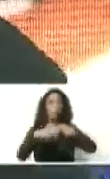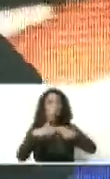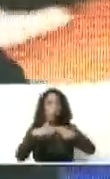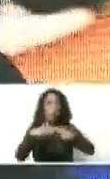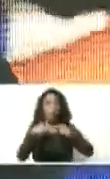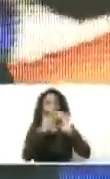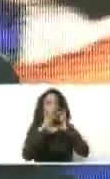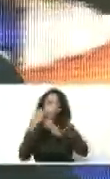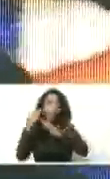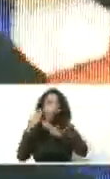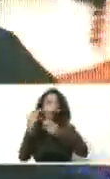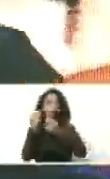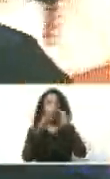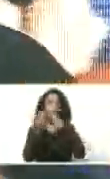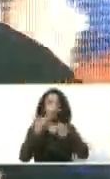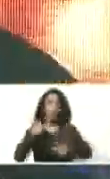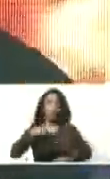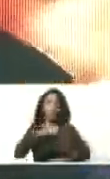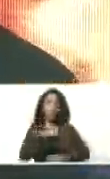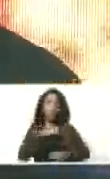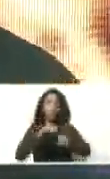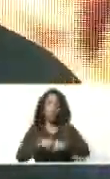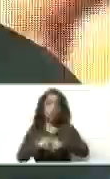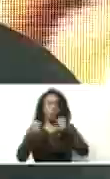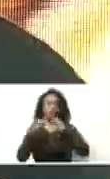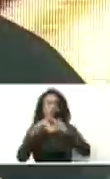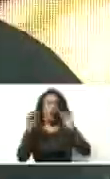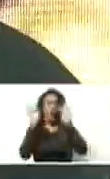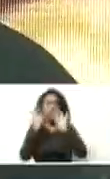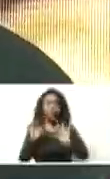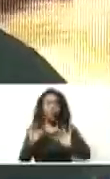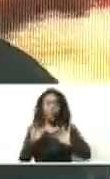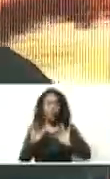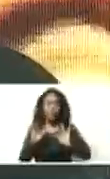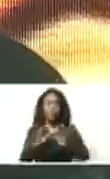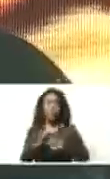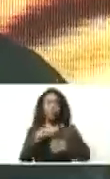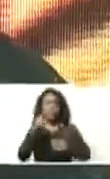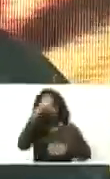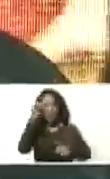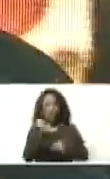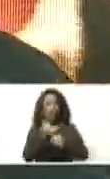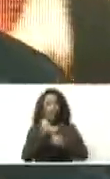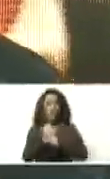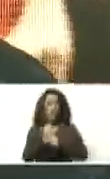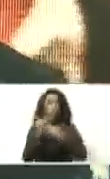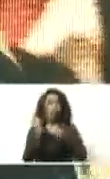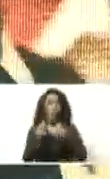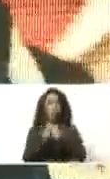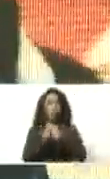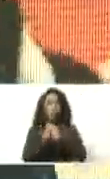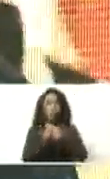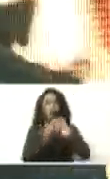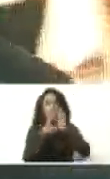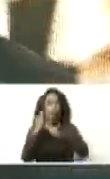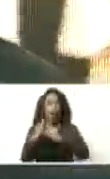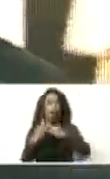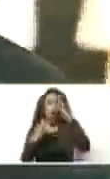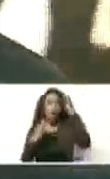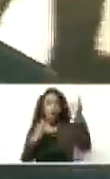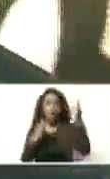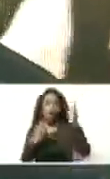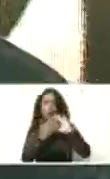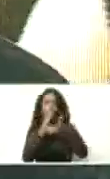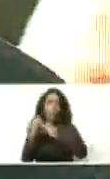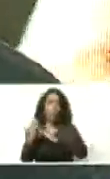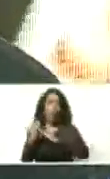Fíjese, cómo nosotros, rompiendo todo tipo de paradigmas, trabajando con la comuna, con los consejos comunales.